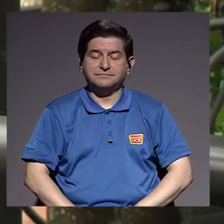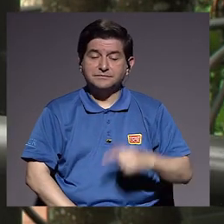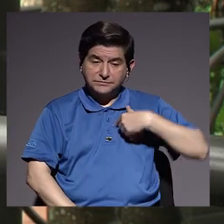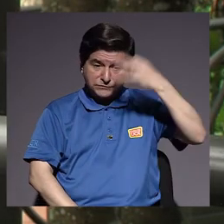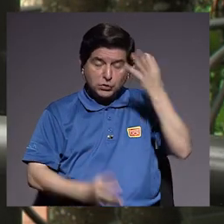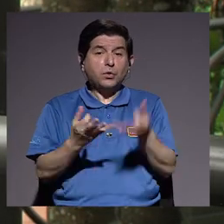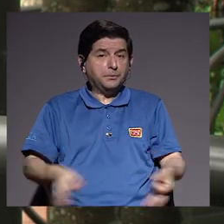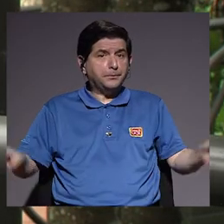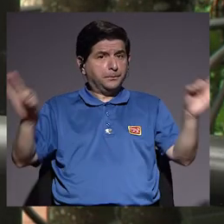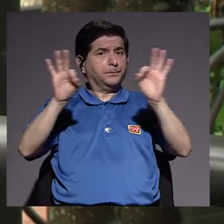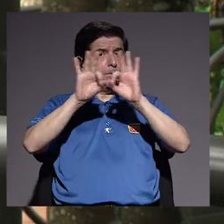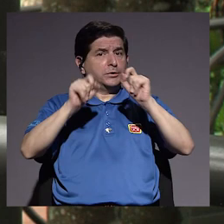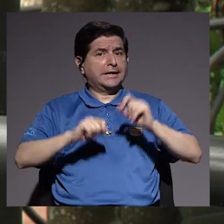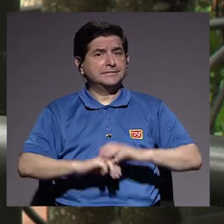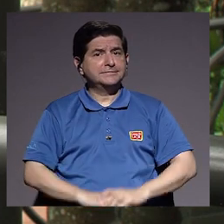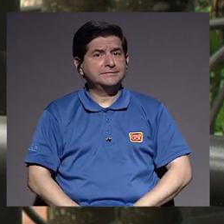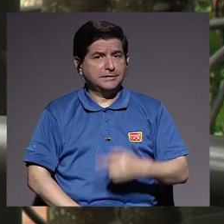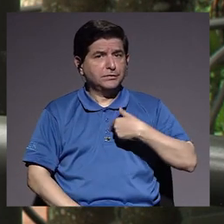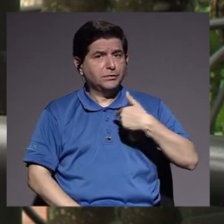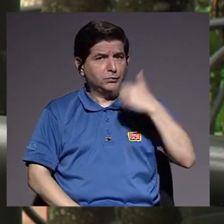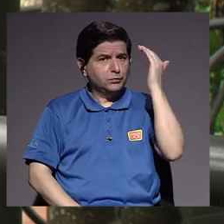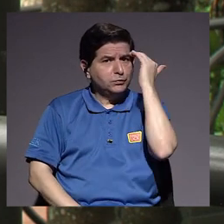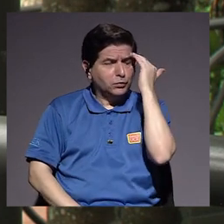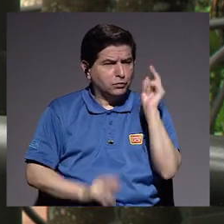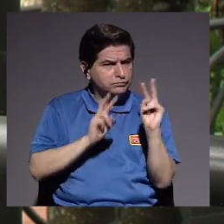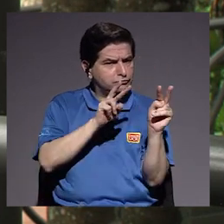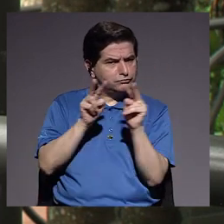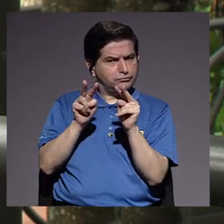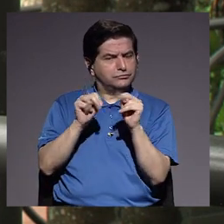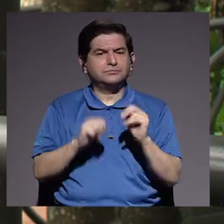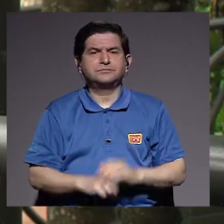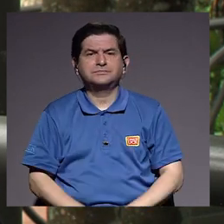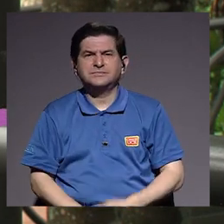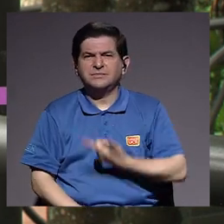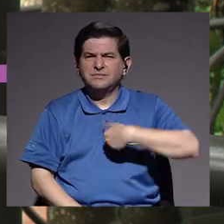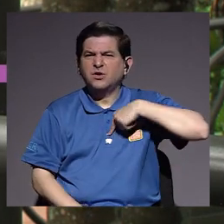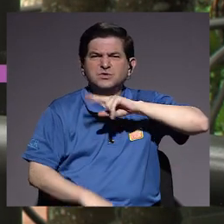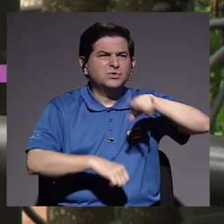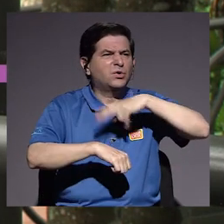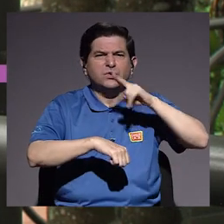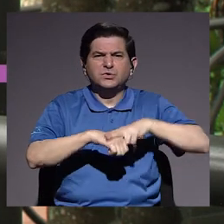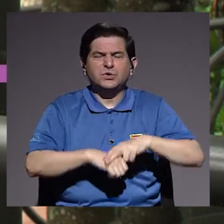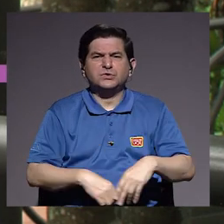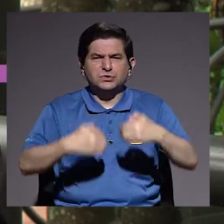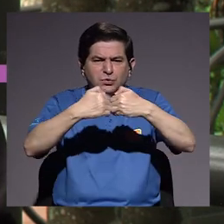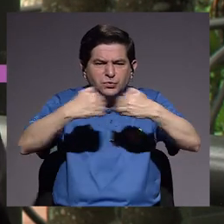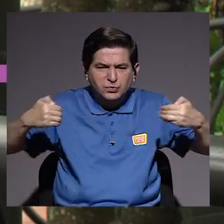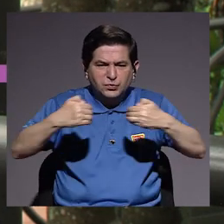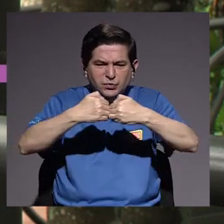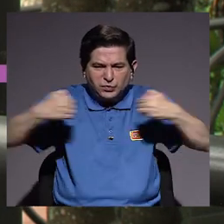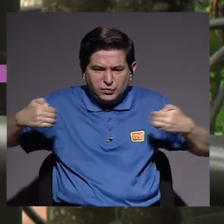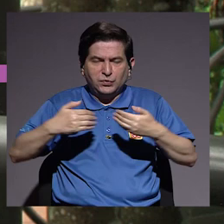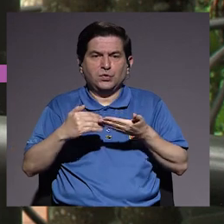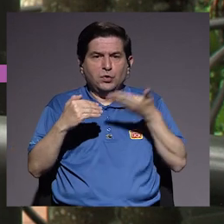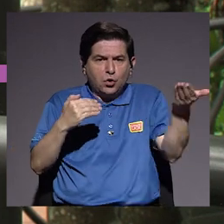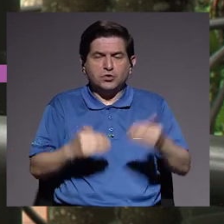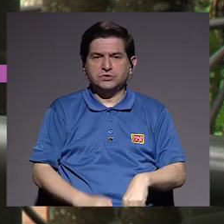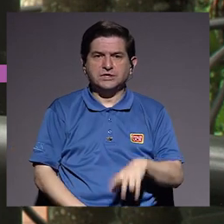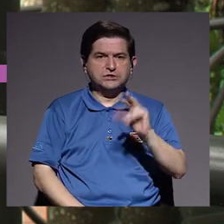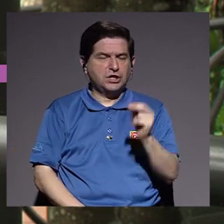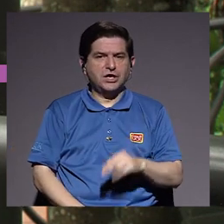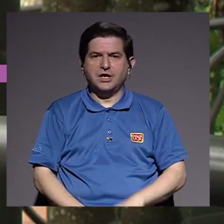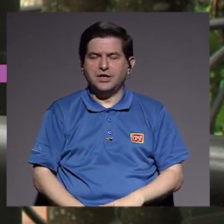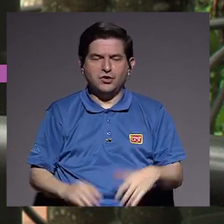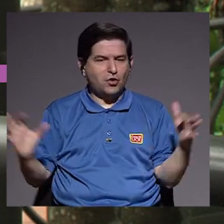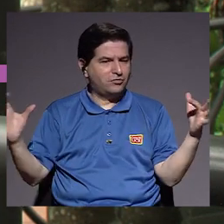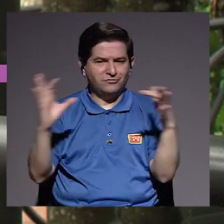importante tenerlo en cuenta, mirarlo, porque generalmente somos muy dados como a fragmentar las cosas y no tratar de vincularlas o relacionarlas,